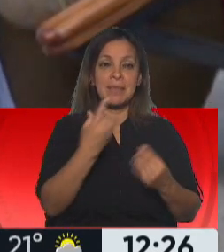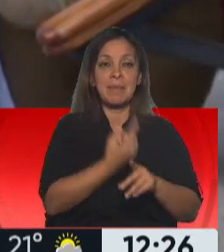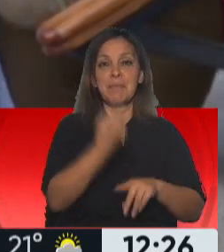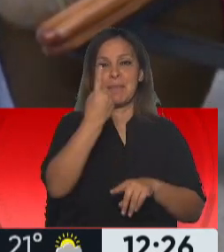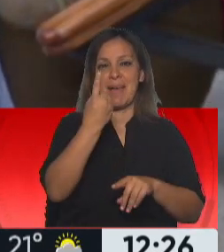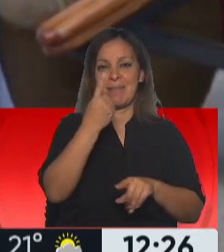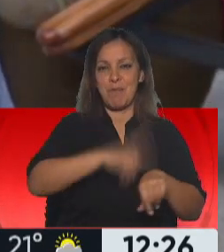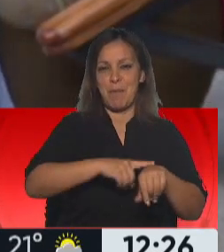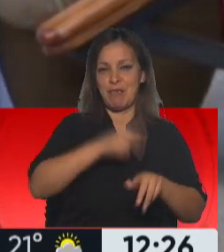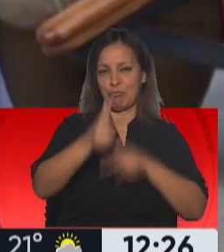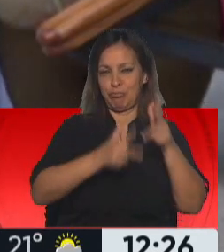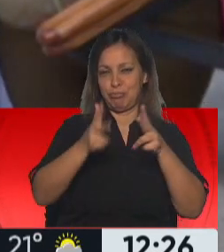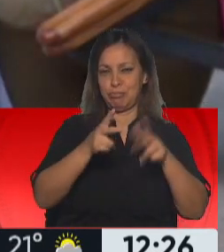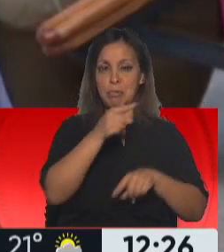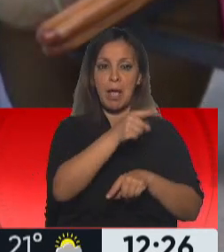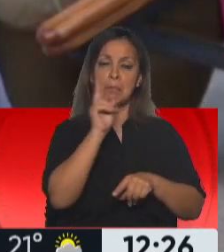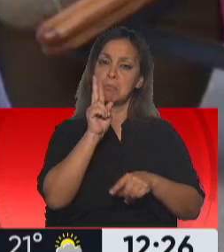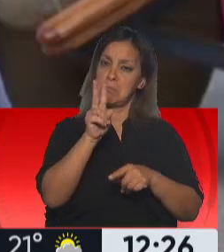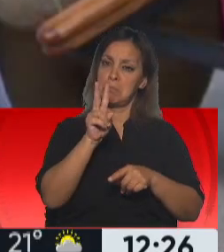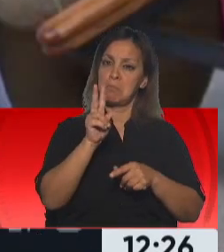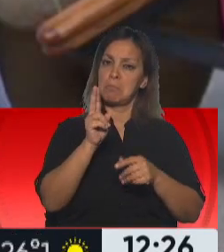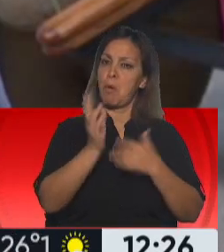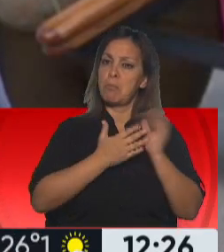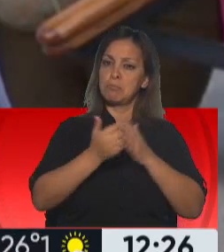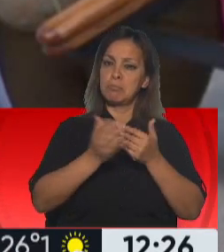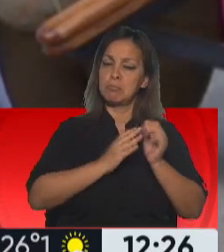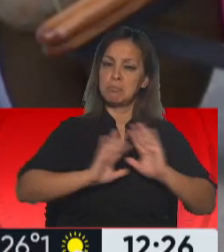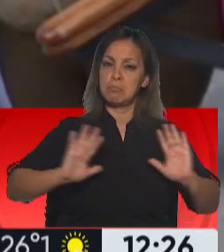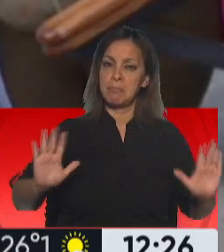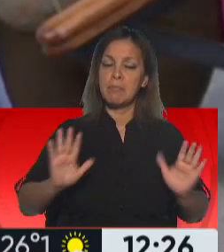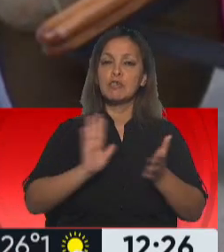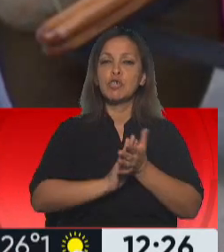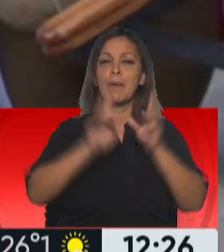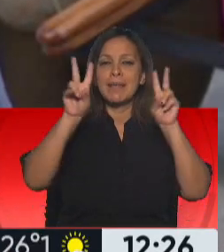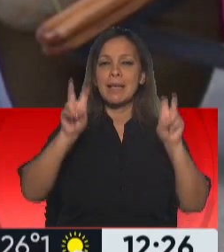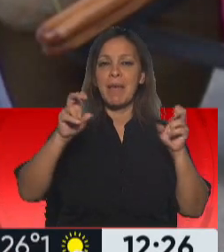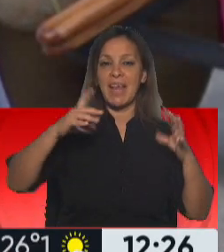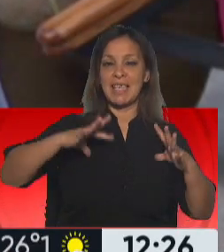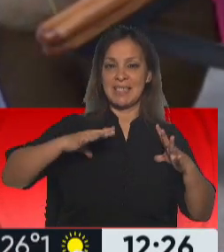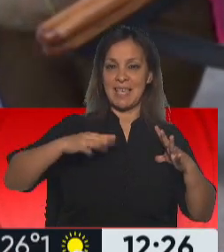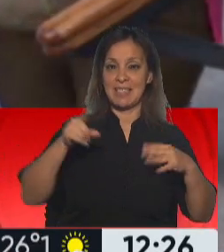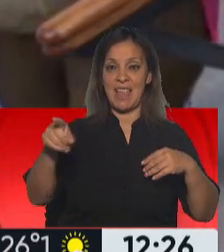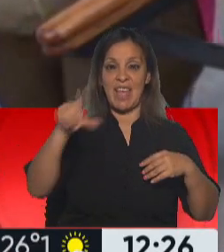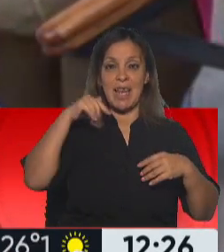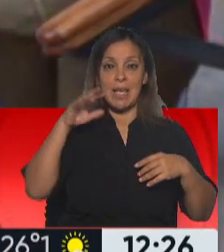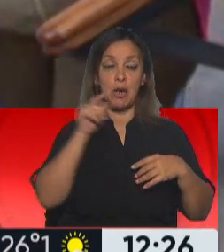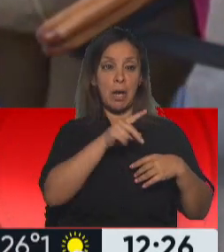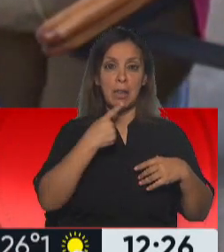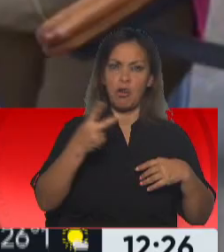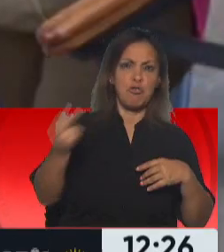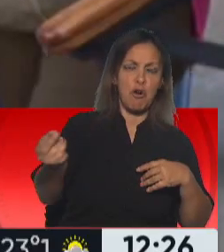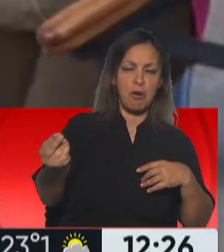intervención total imparcialidad con respecto, por ejemplo, al tema de la licencia que había solicitado el hijo. Creo que ahí ya ha